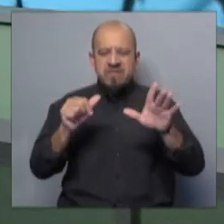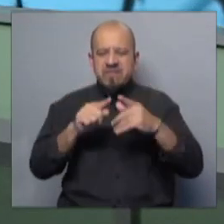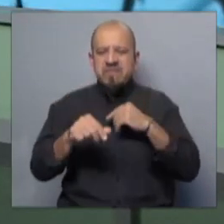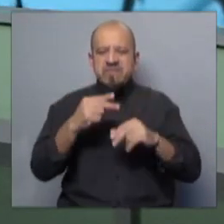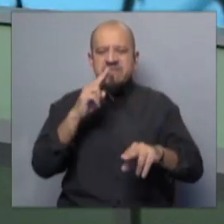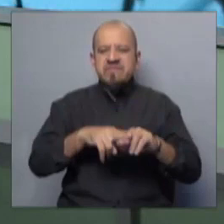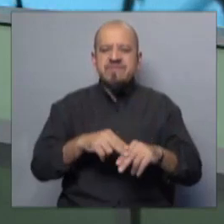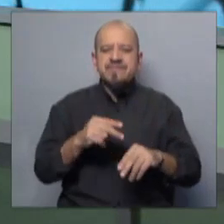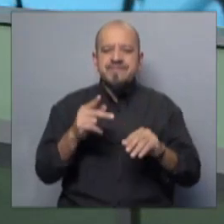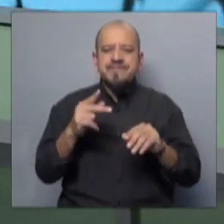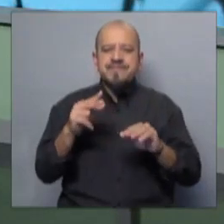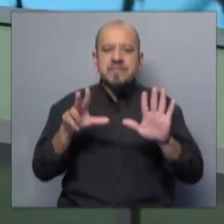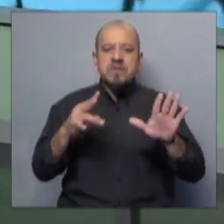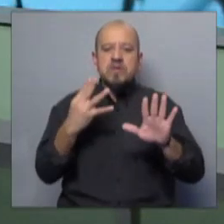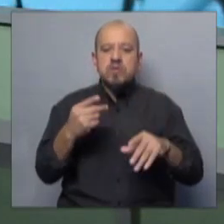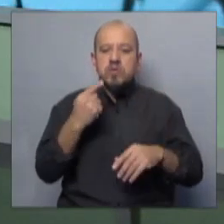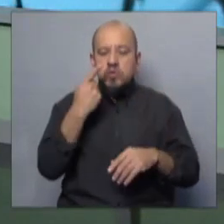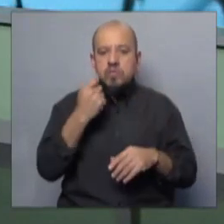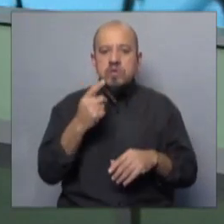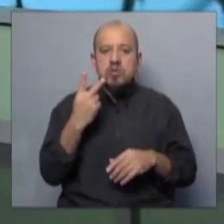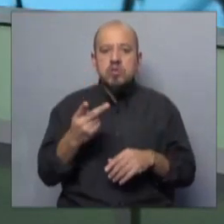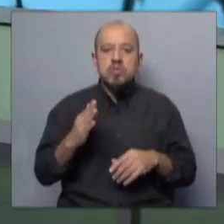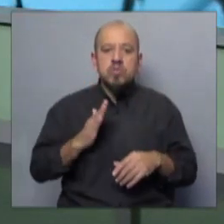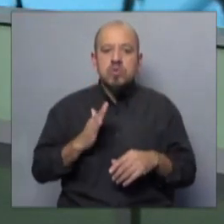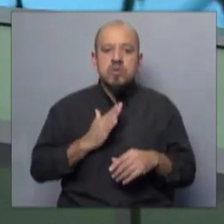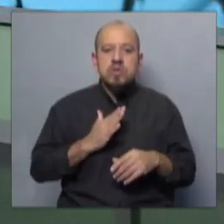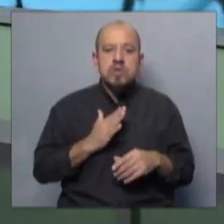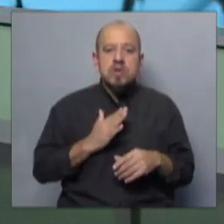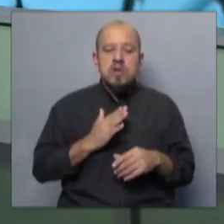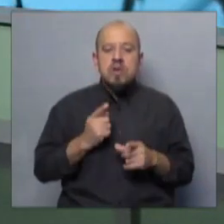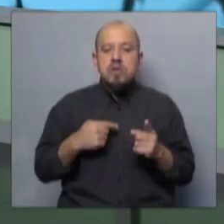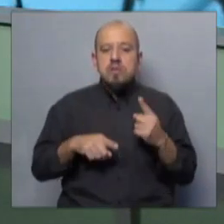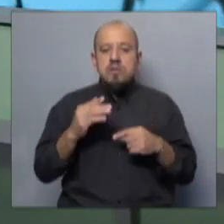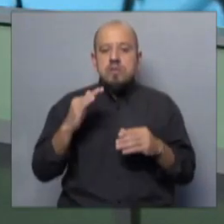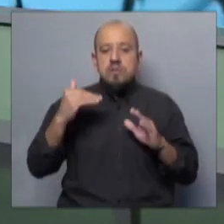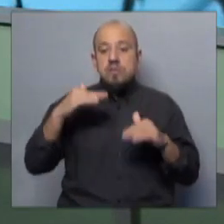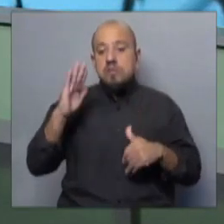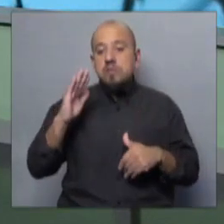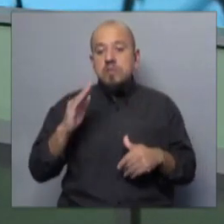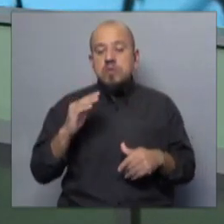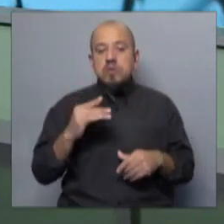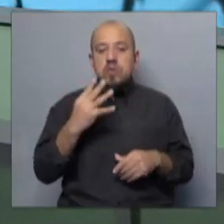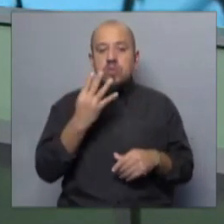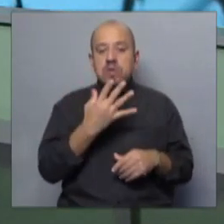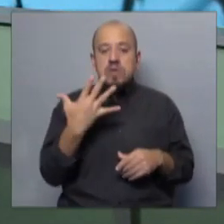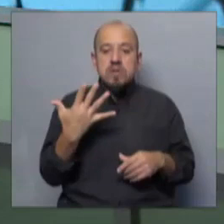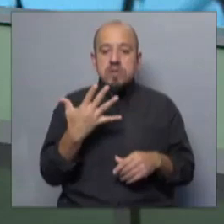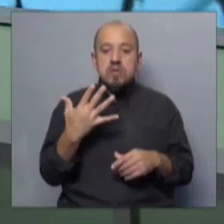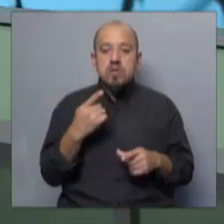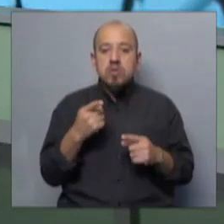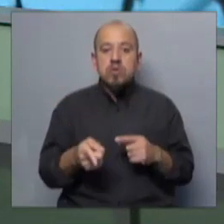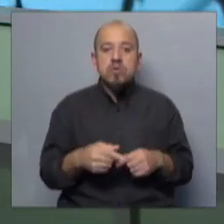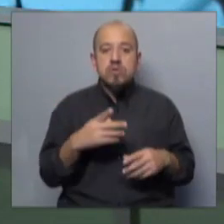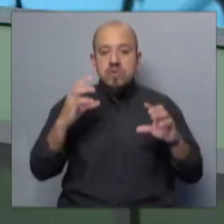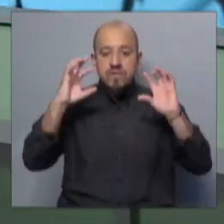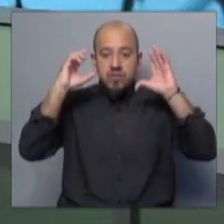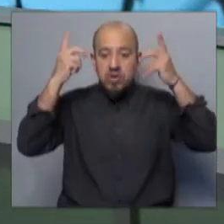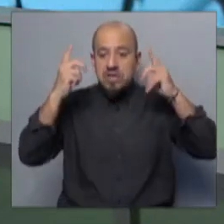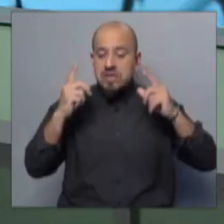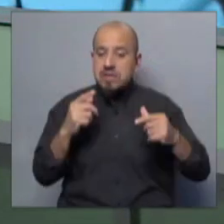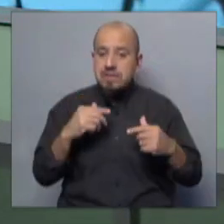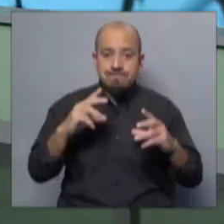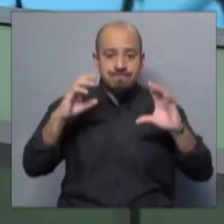84 fueron de hombres y dos de mujeres pero la mayoría de estas muertes 45 de ellos fueron muertes violentas